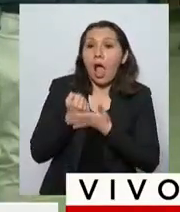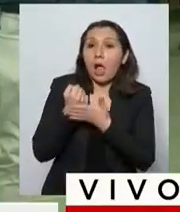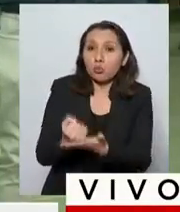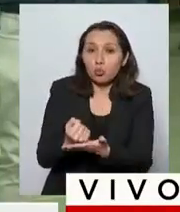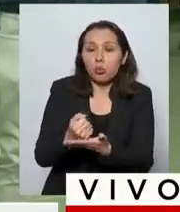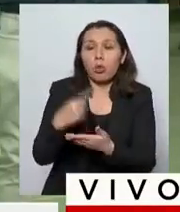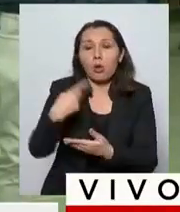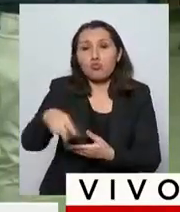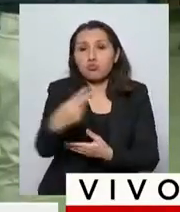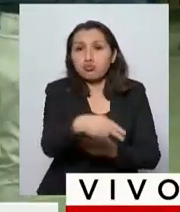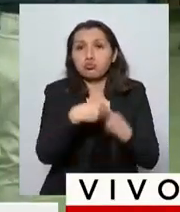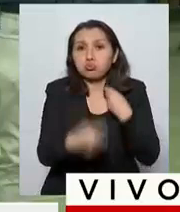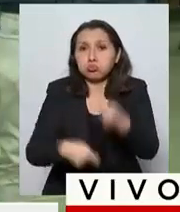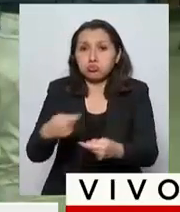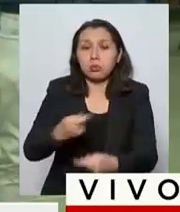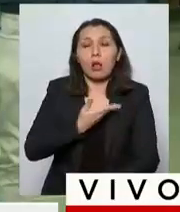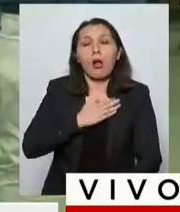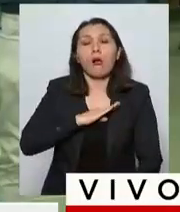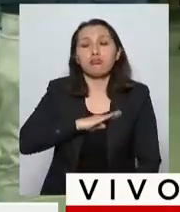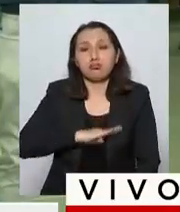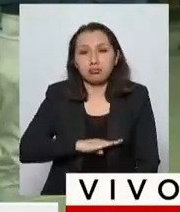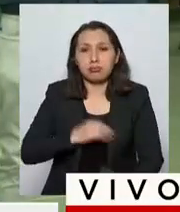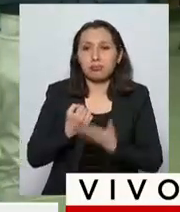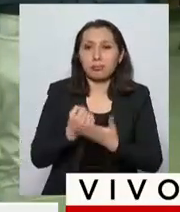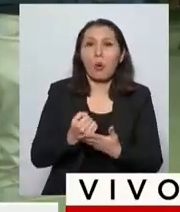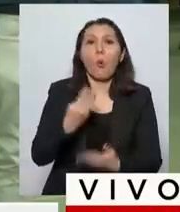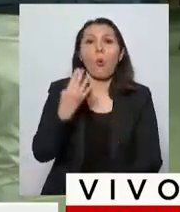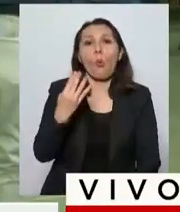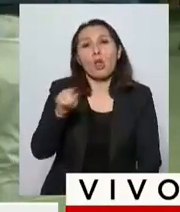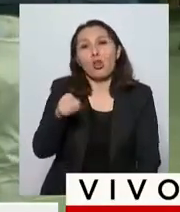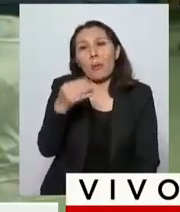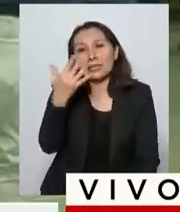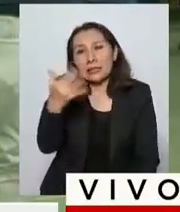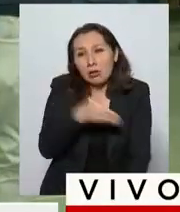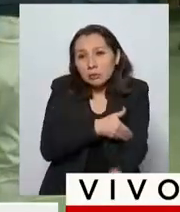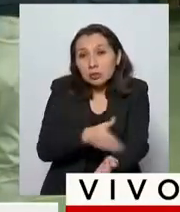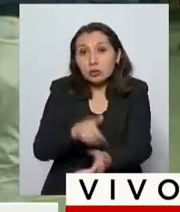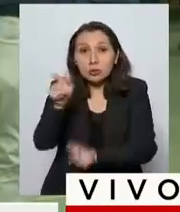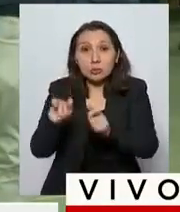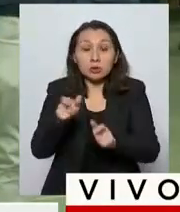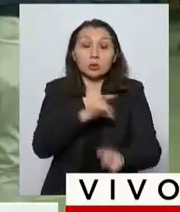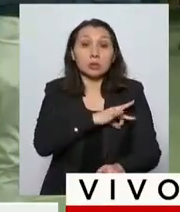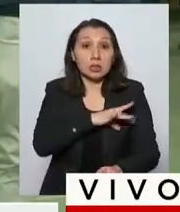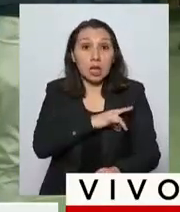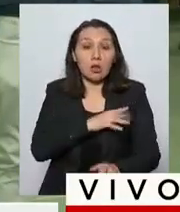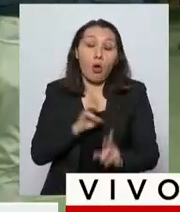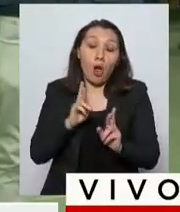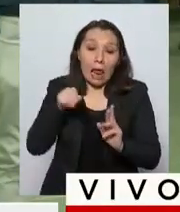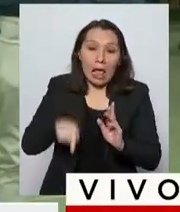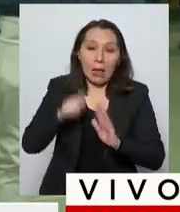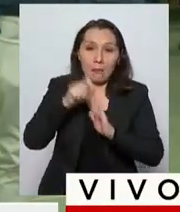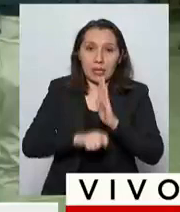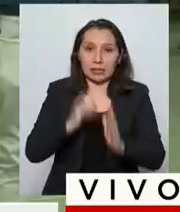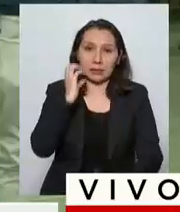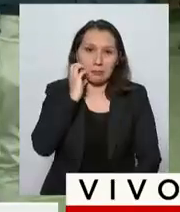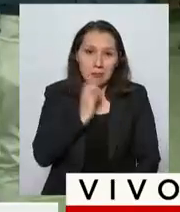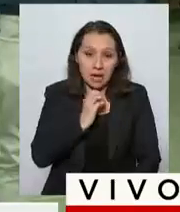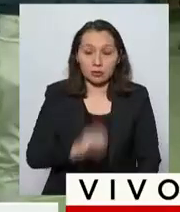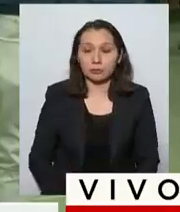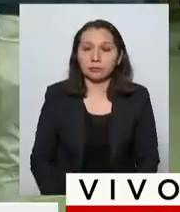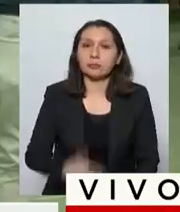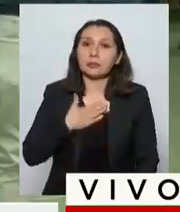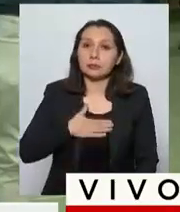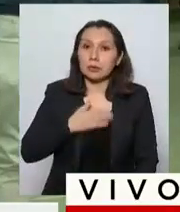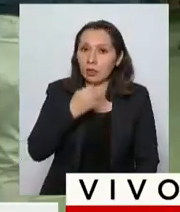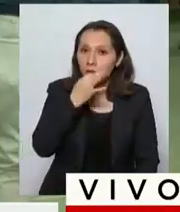este alivio, a 4,5 millones de compatriotas, ojalá durante este mes de mayo. Pero quiero